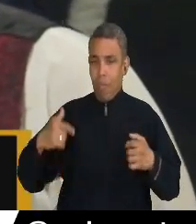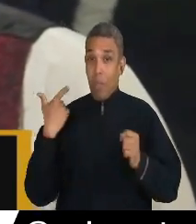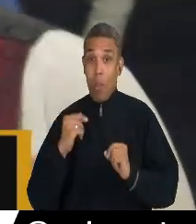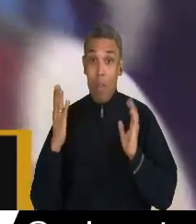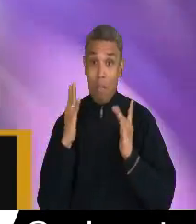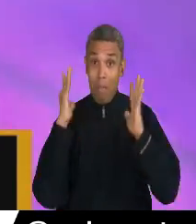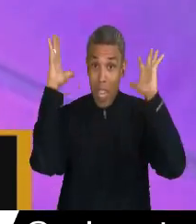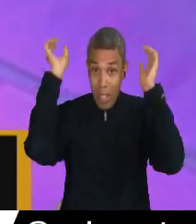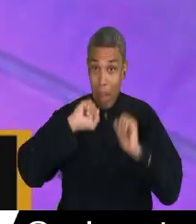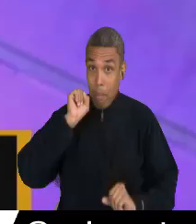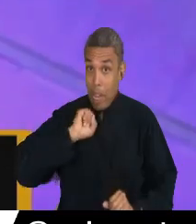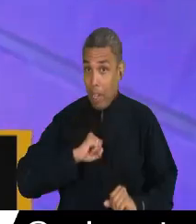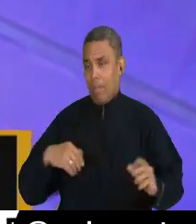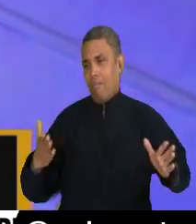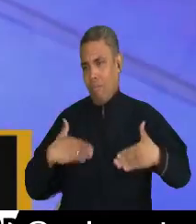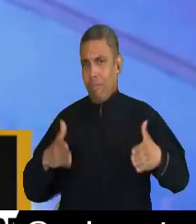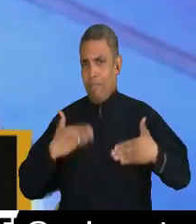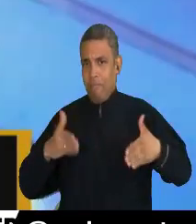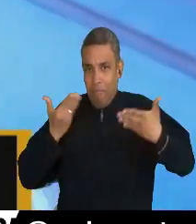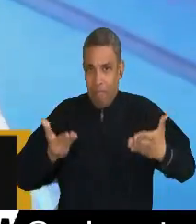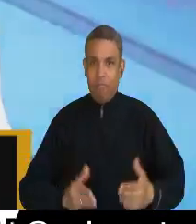todos los barranqueños.